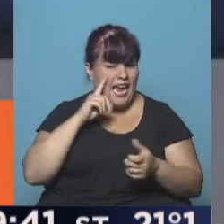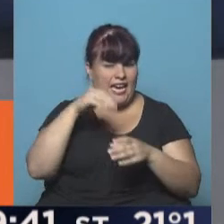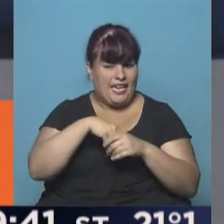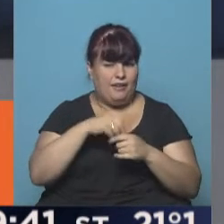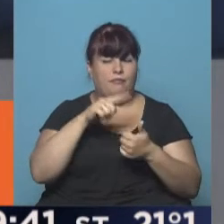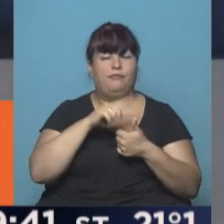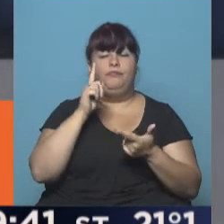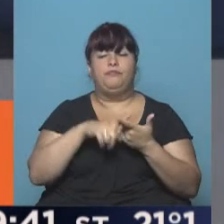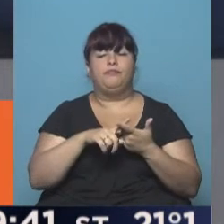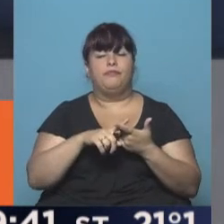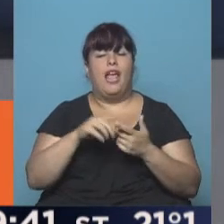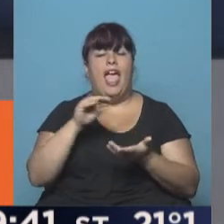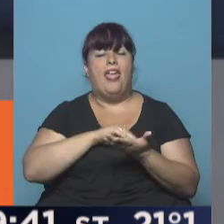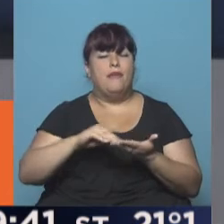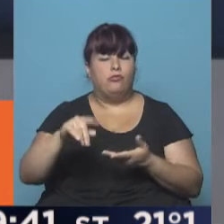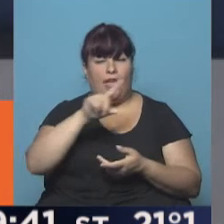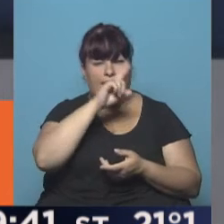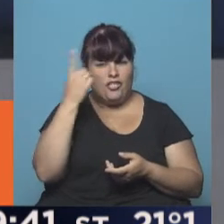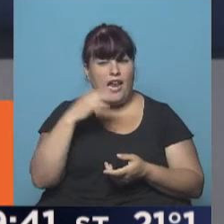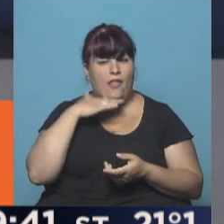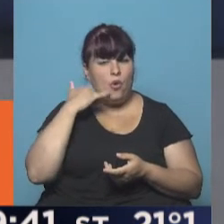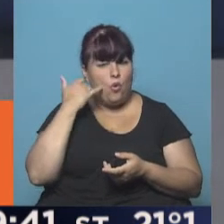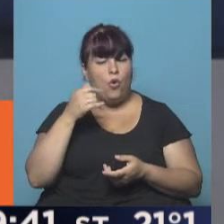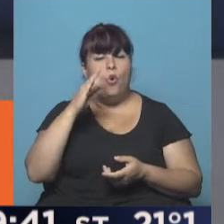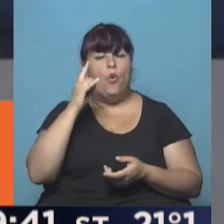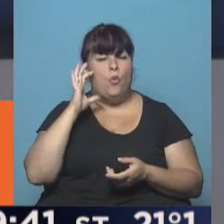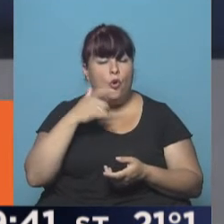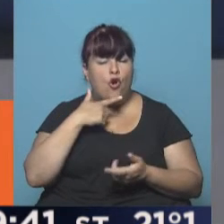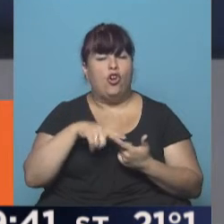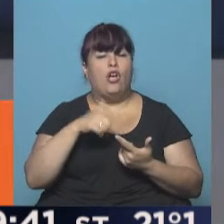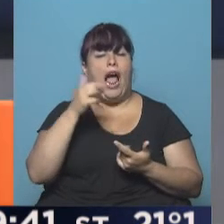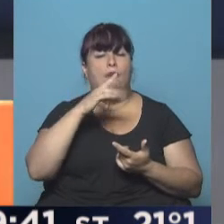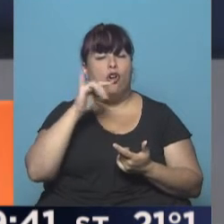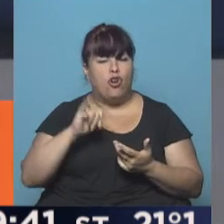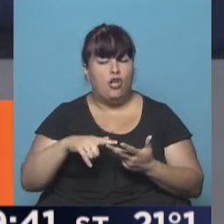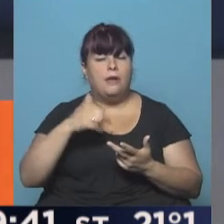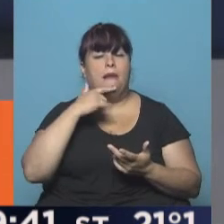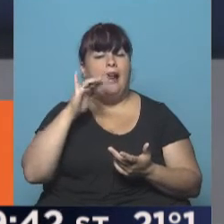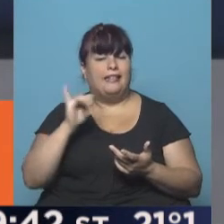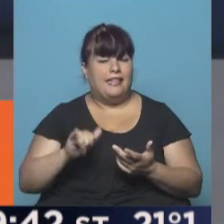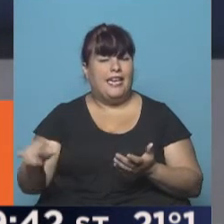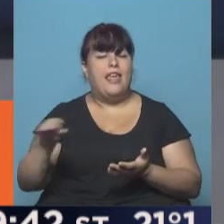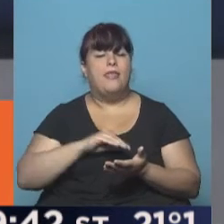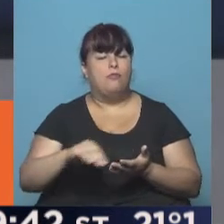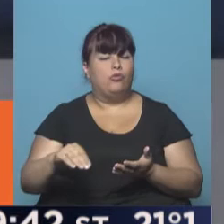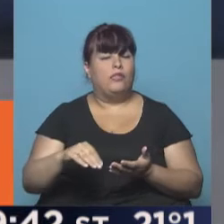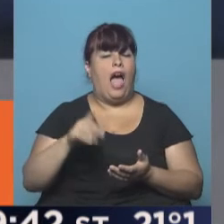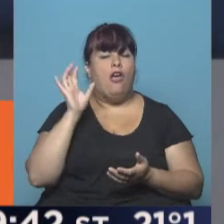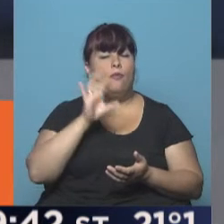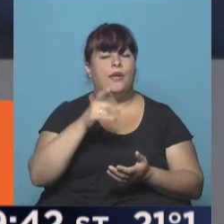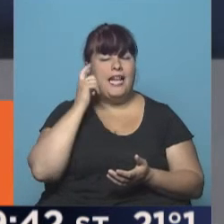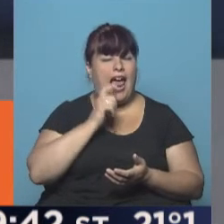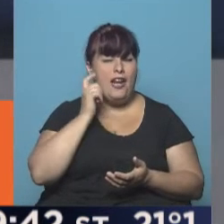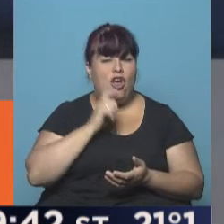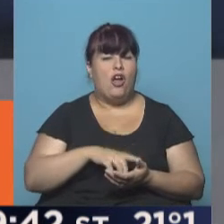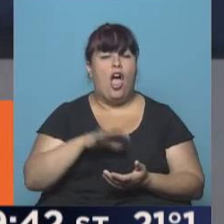entre otros las diputadas nacionales por jujuy gabriel a burgos gabriel albornoz alejandra martínez y el diputado por la provincia de la rioja